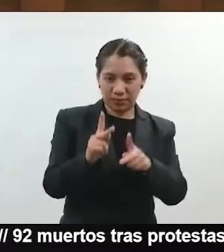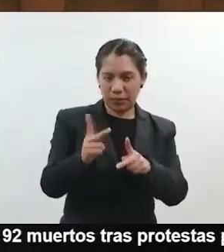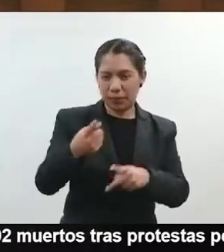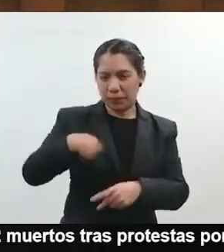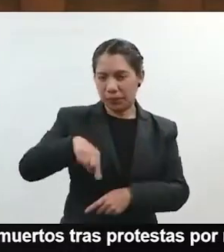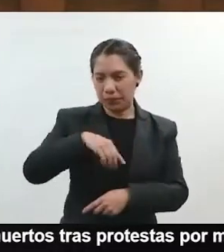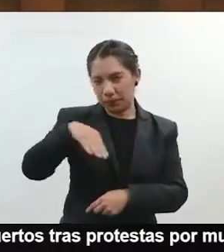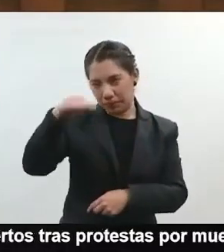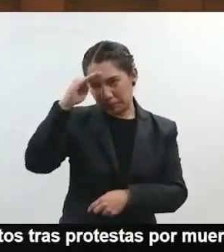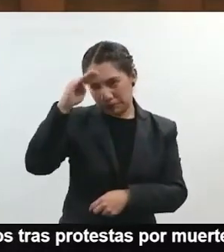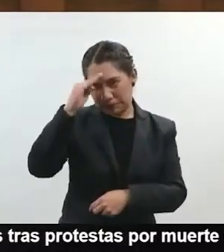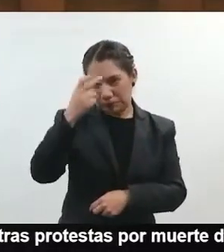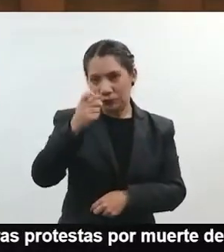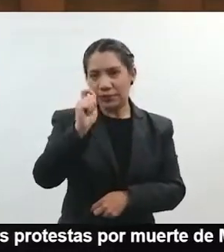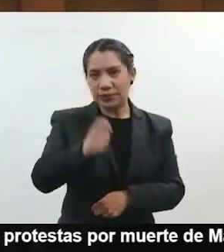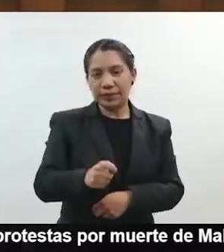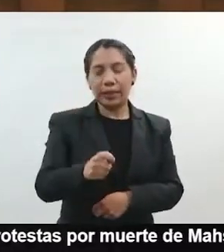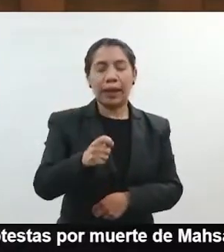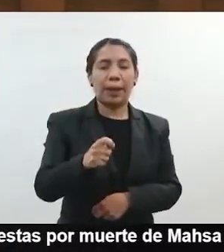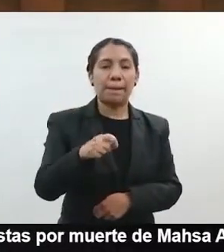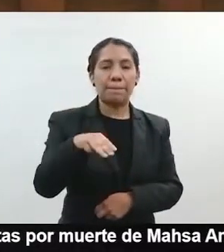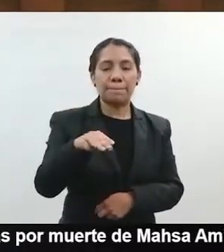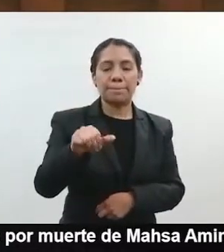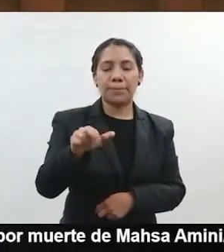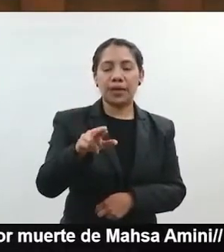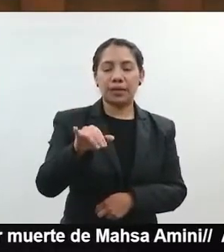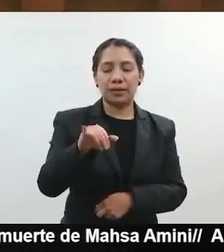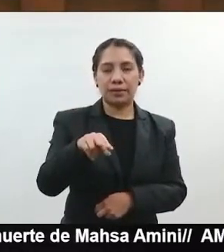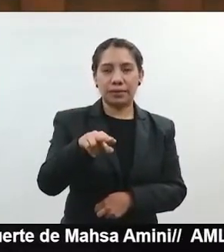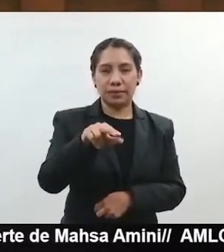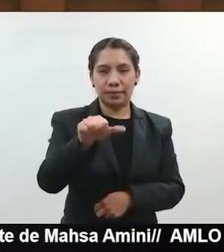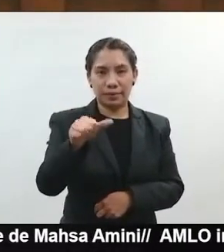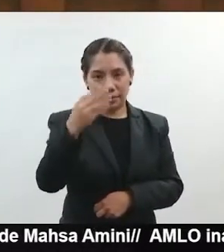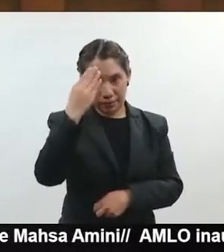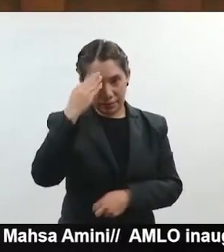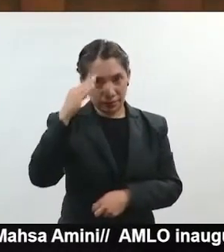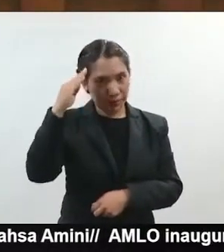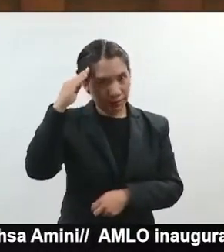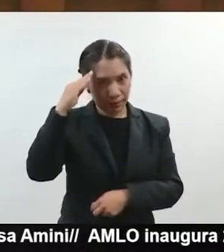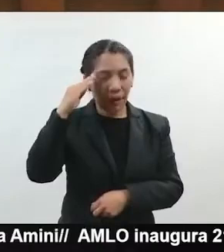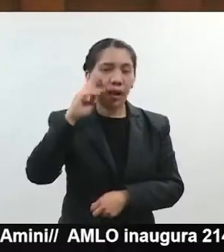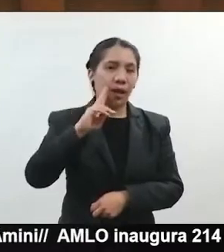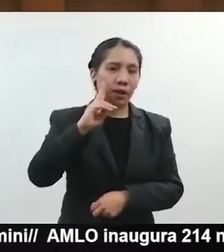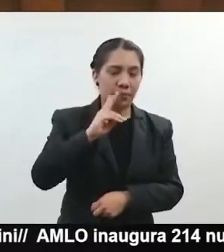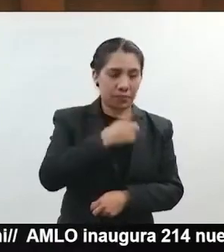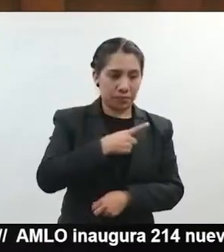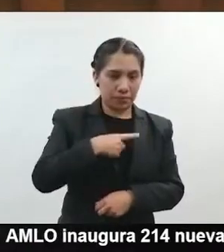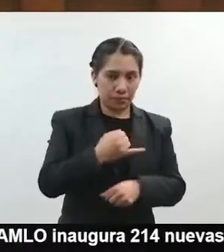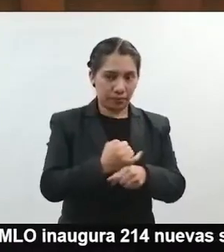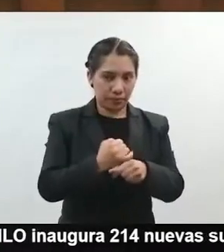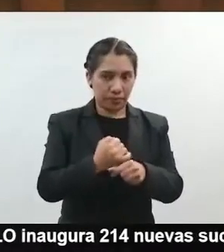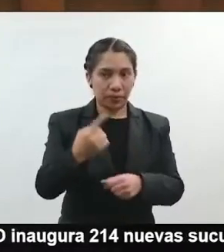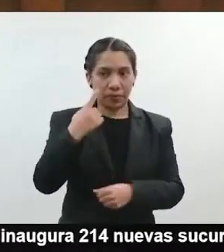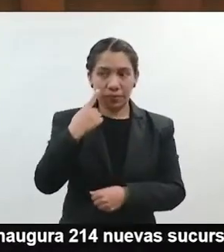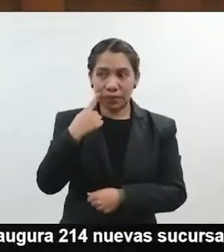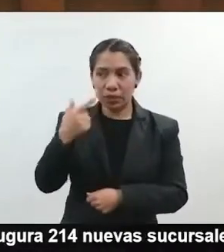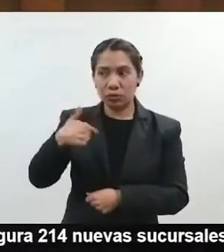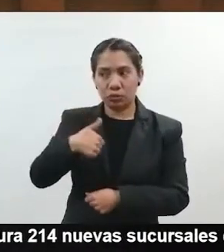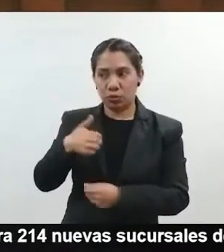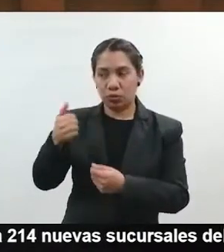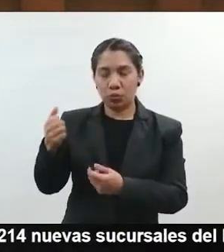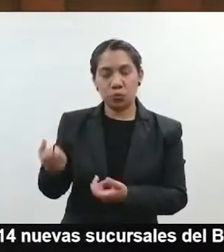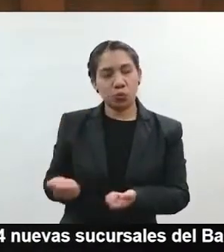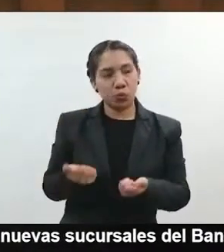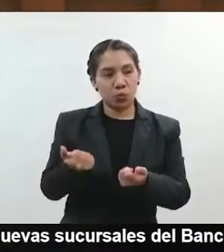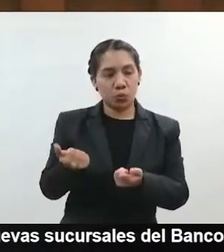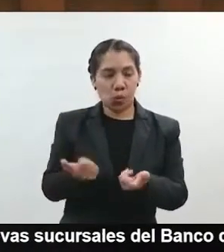suponemos es la Marina y que deben de ser investigadas. Mire, le voy a subir de guía con la Marinela.